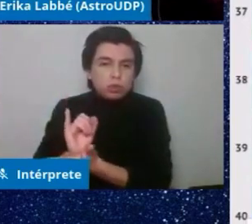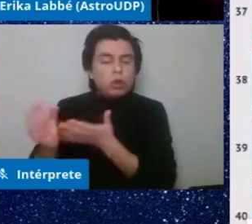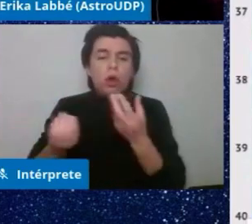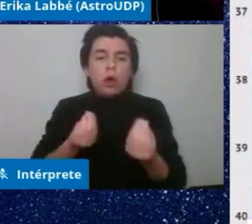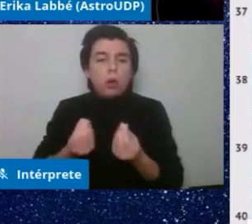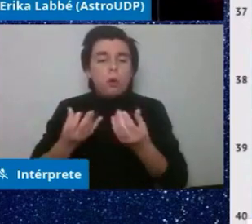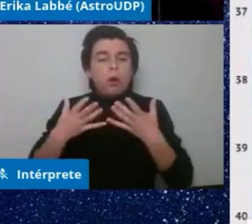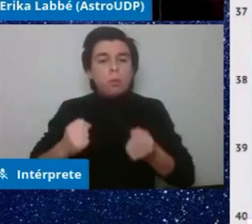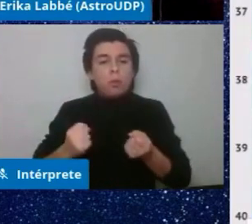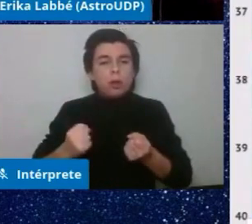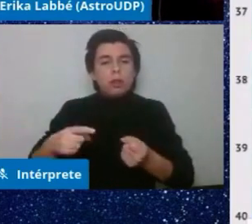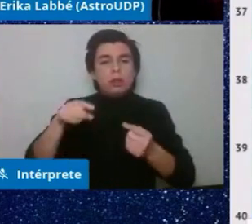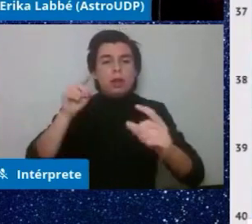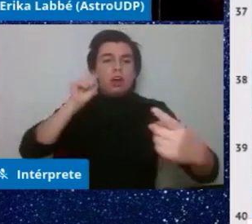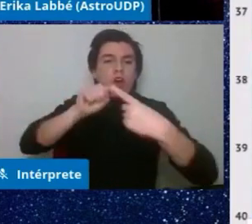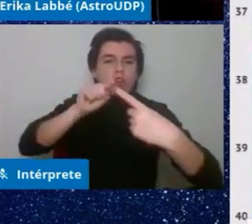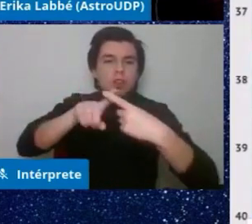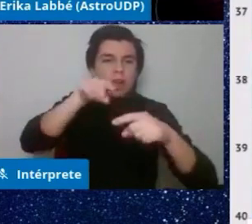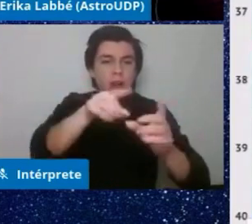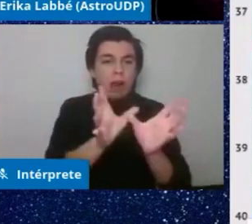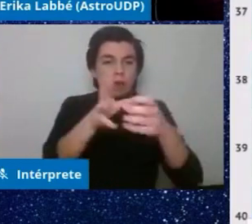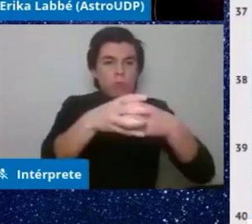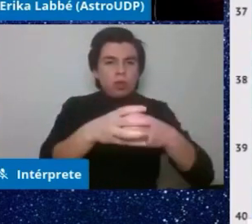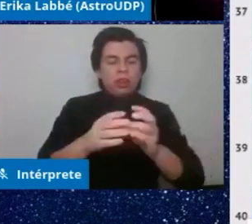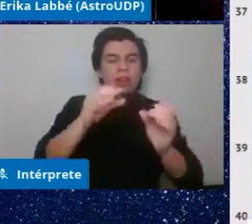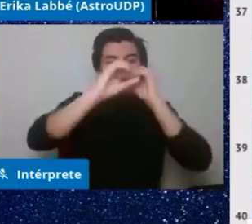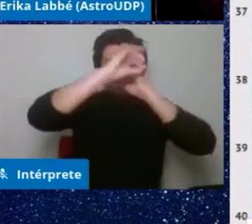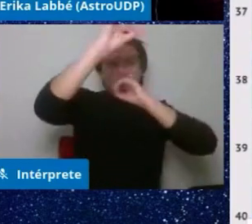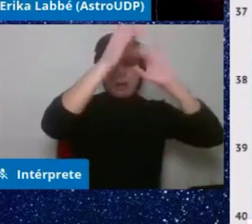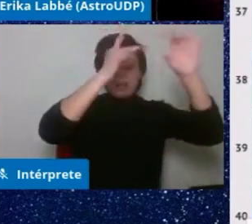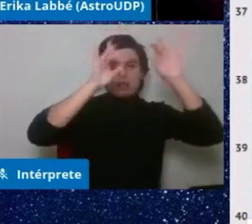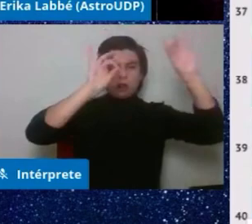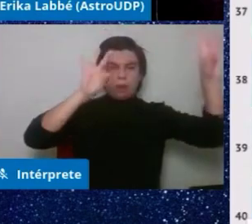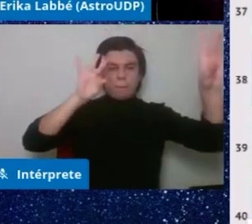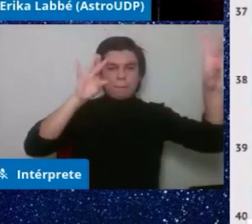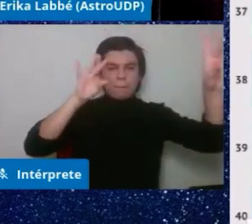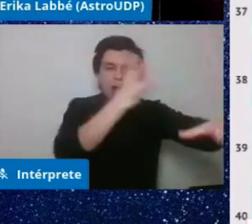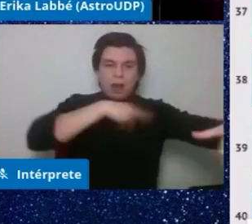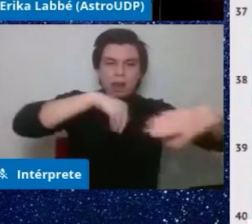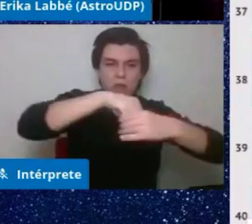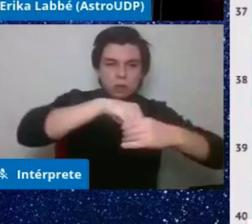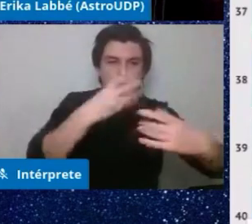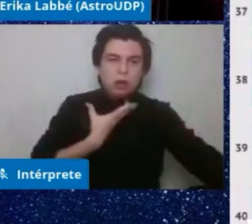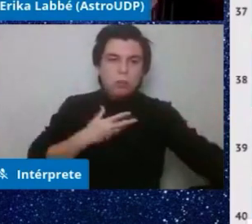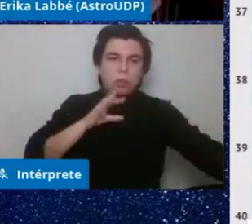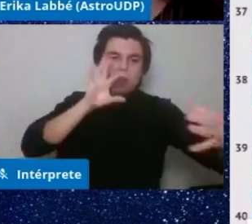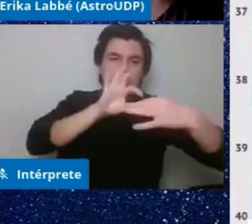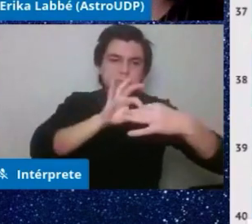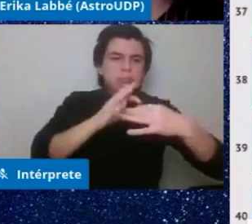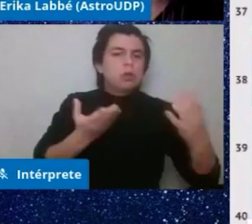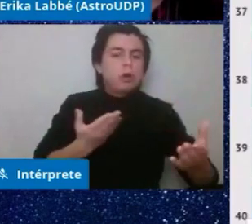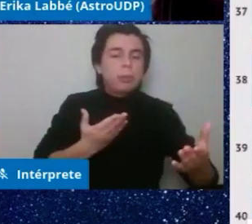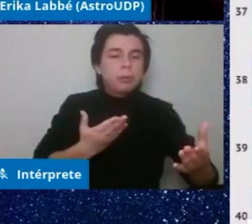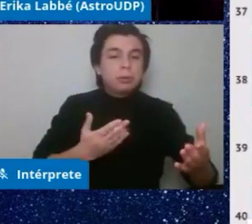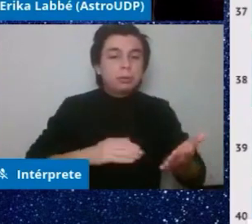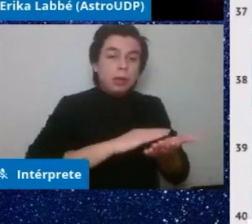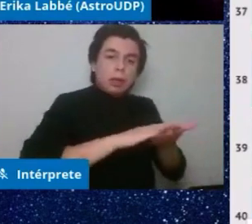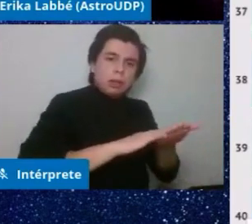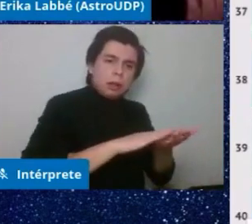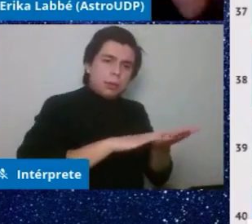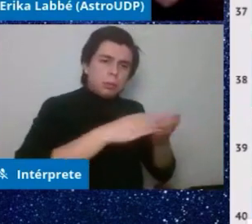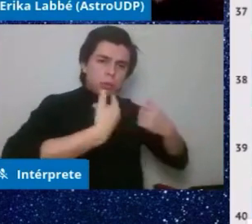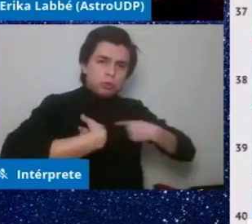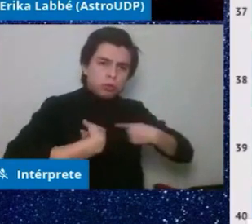quizás ayuda, orientación. Sí, por supuesto. Mira, la verdad es que yo me he estado dedicando a reclutar gente, así que si